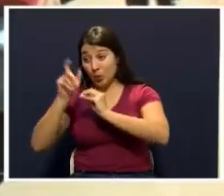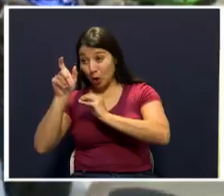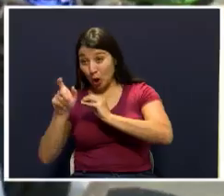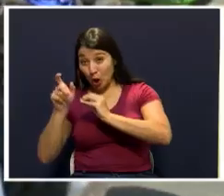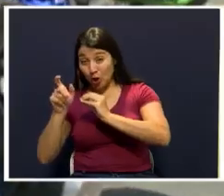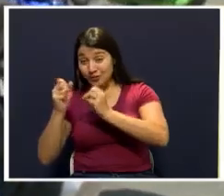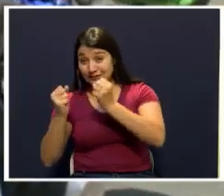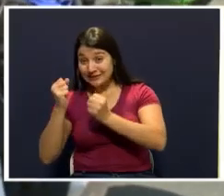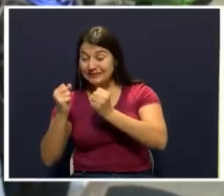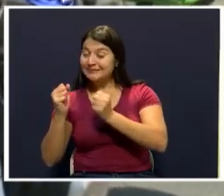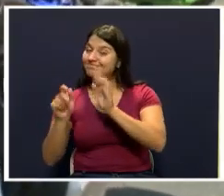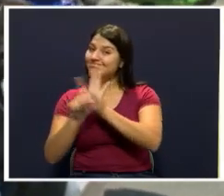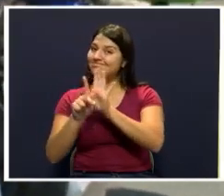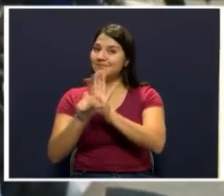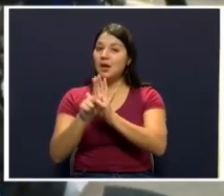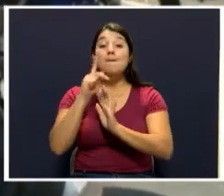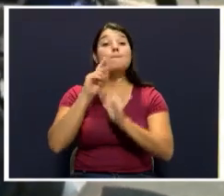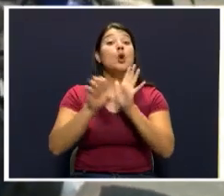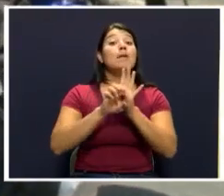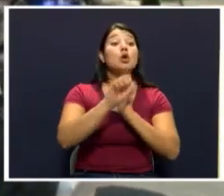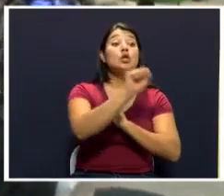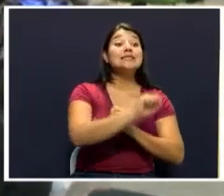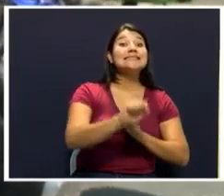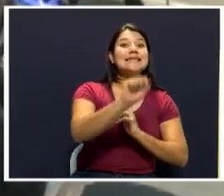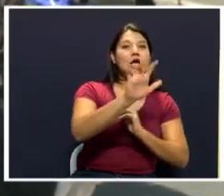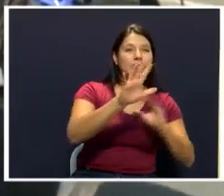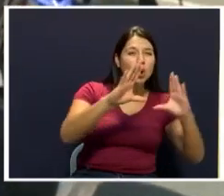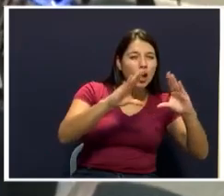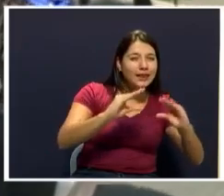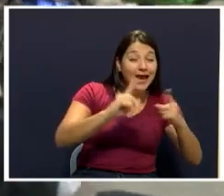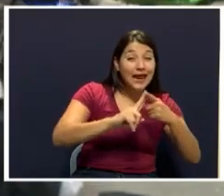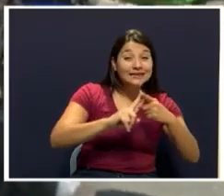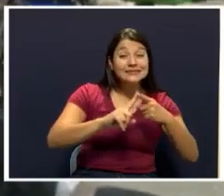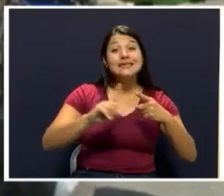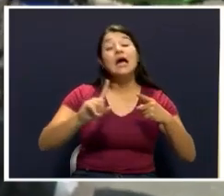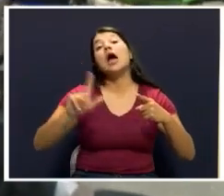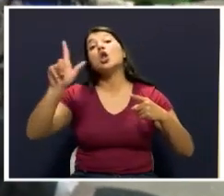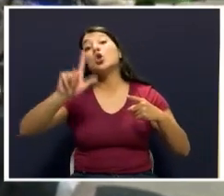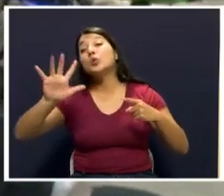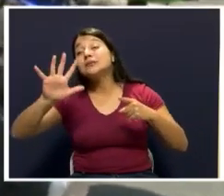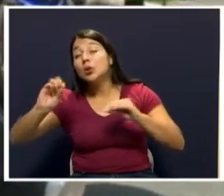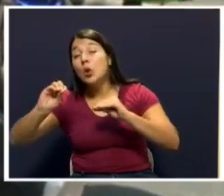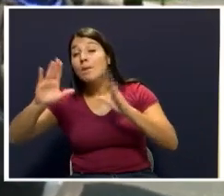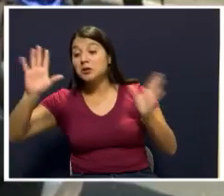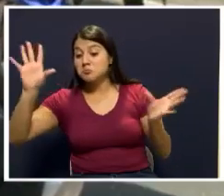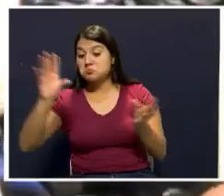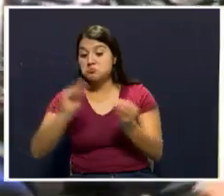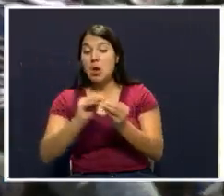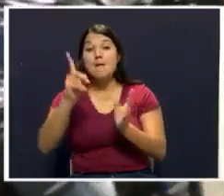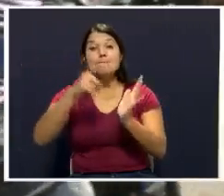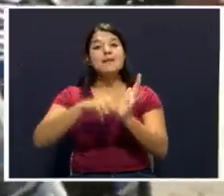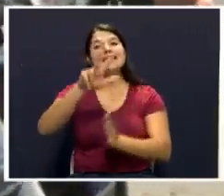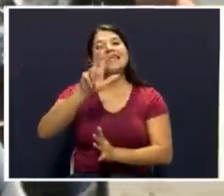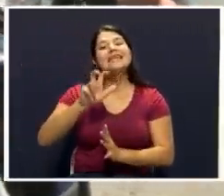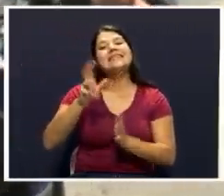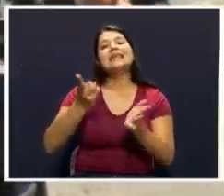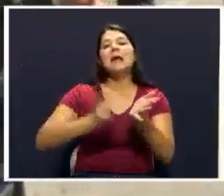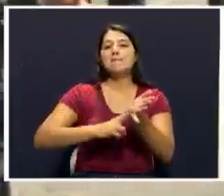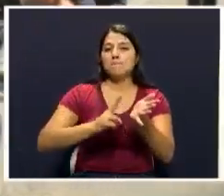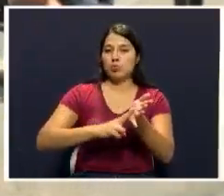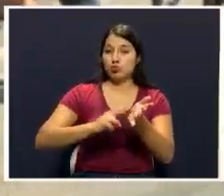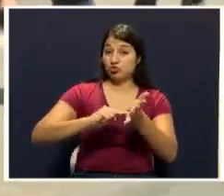el sábado a las 5 de la tarde y este lunes a las 5 de la mañana se hicieron casi 1.300 infracciones para un monto superior a